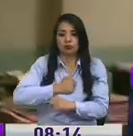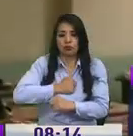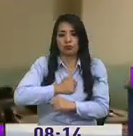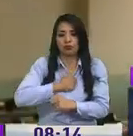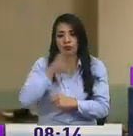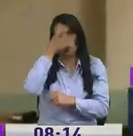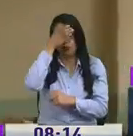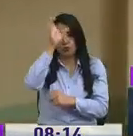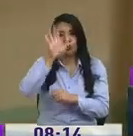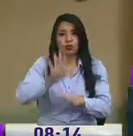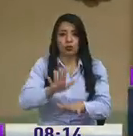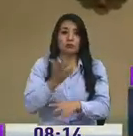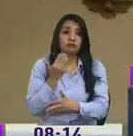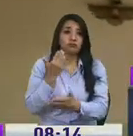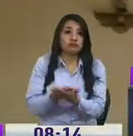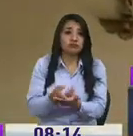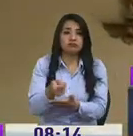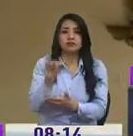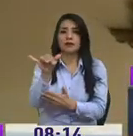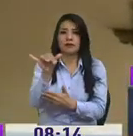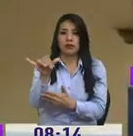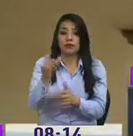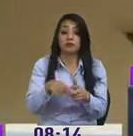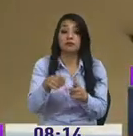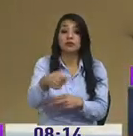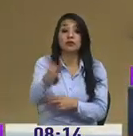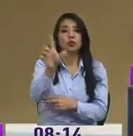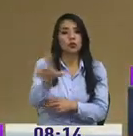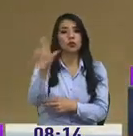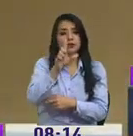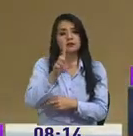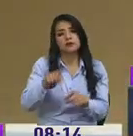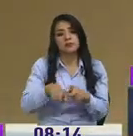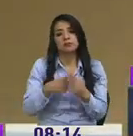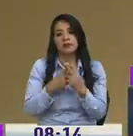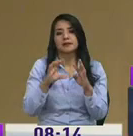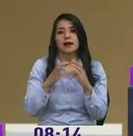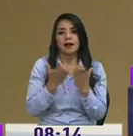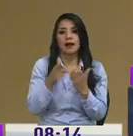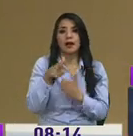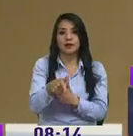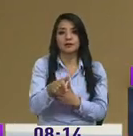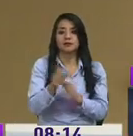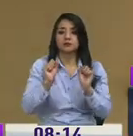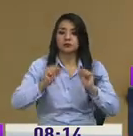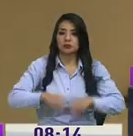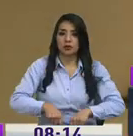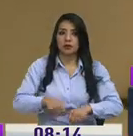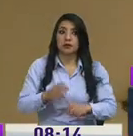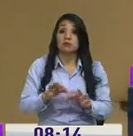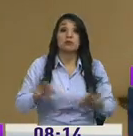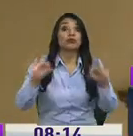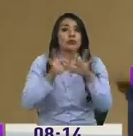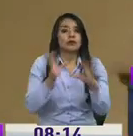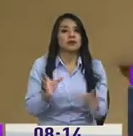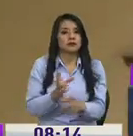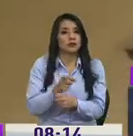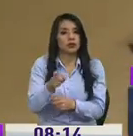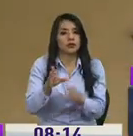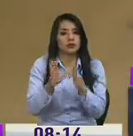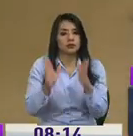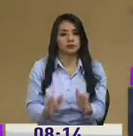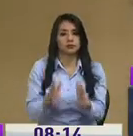los trabajos demorarán hasta el día sábado, así que recién el lunes podrán utilizar estas aulas para las clases, porque hay que privilegiar la seguridad de los